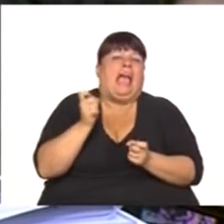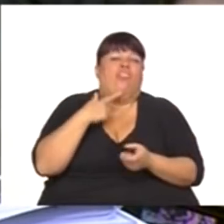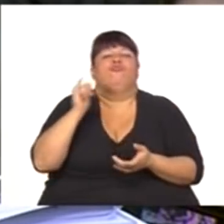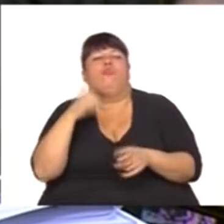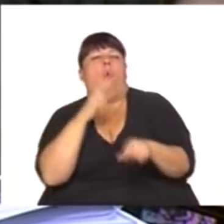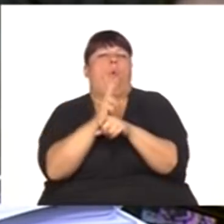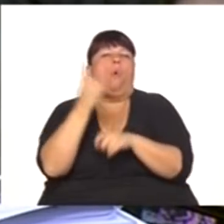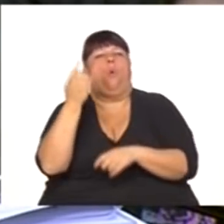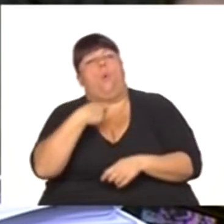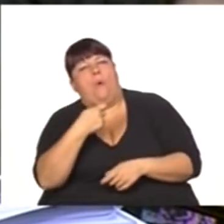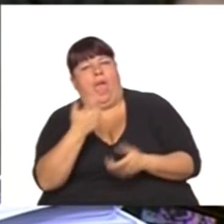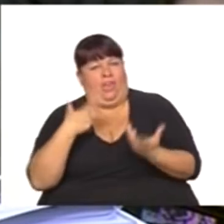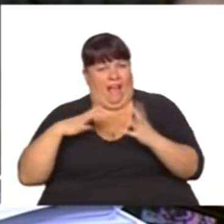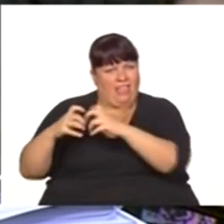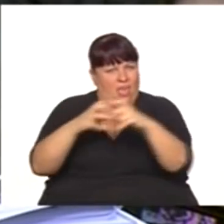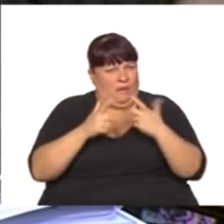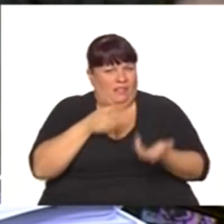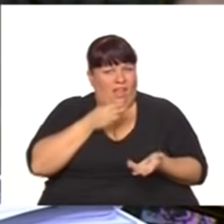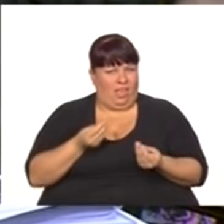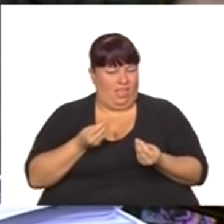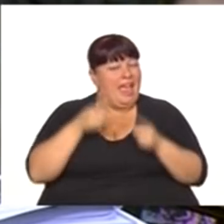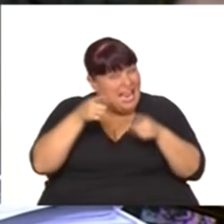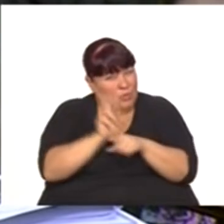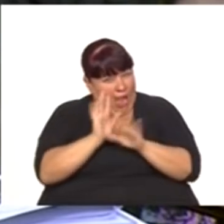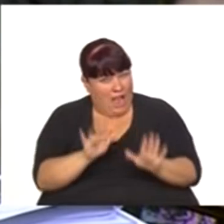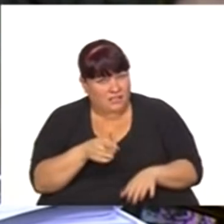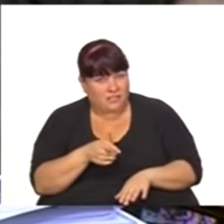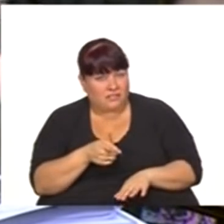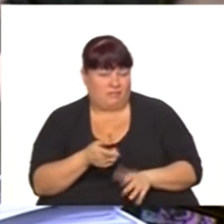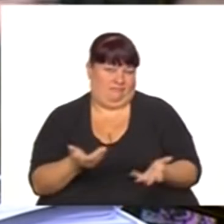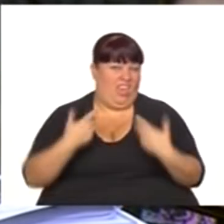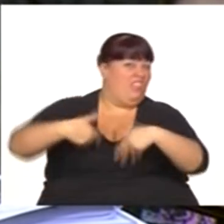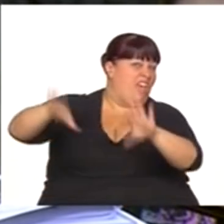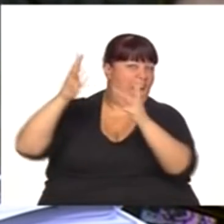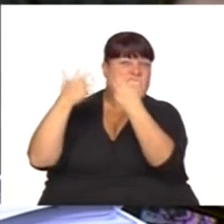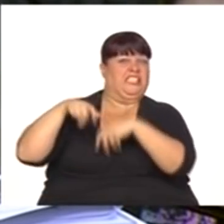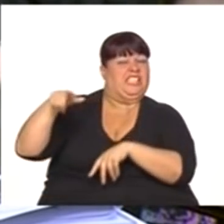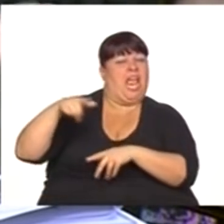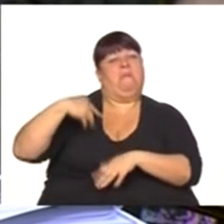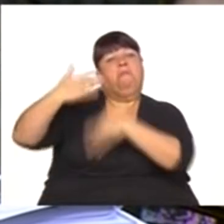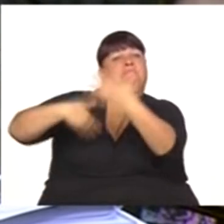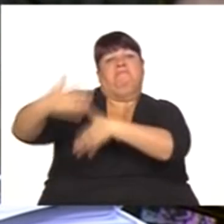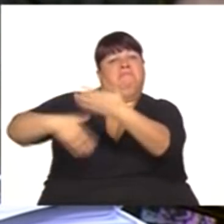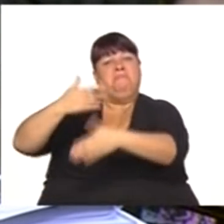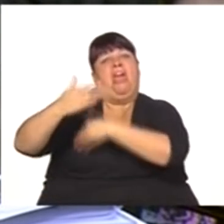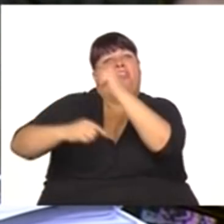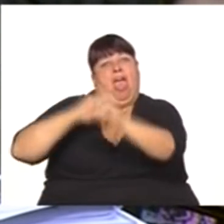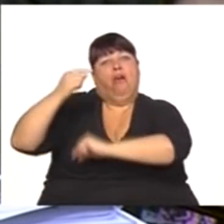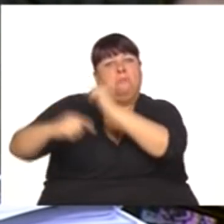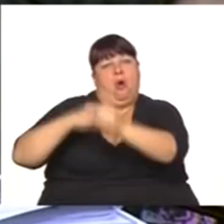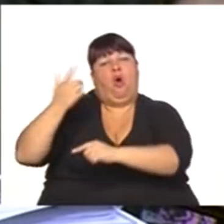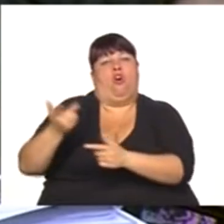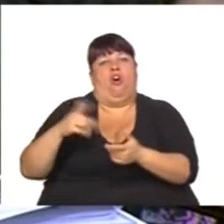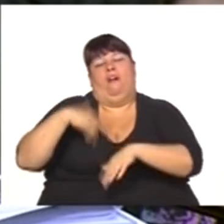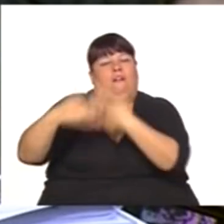que cuidamos a los jubilados cuando no debatimos nada? ¿Eso es cuidar? ¿Dejar que el sistema camine paulatinamente y